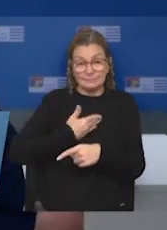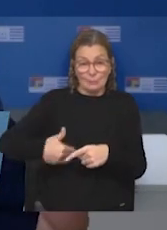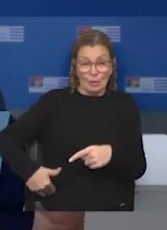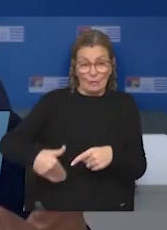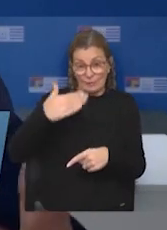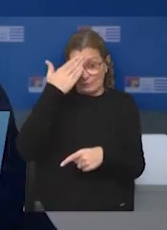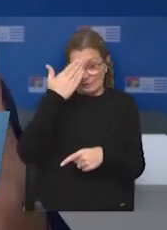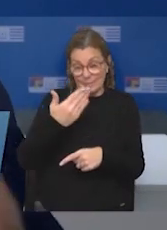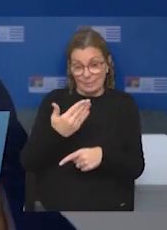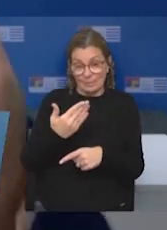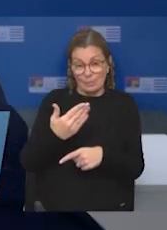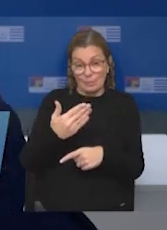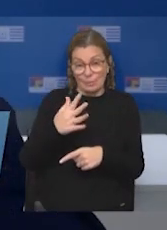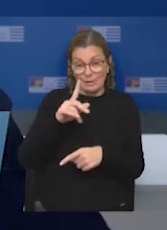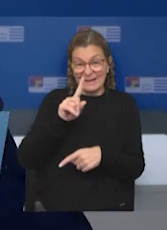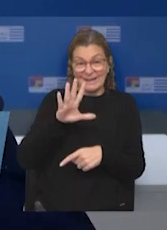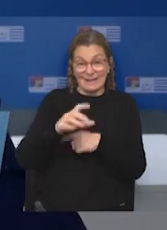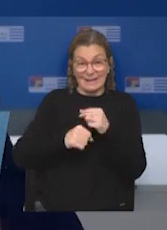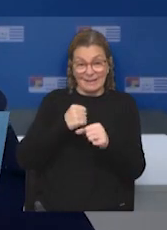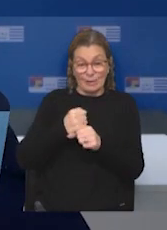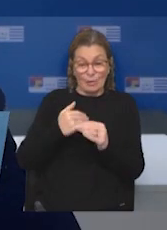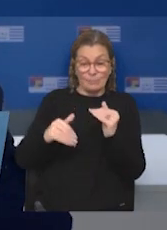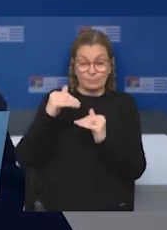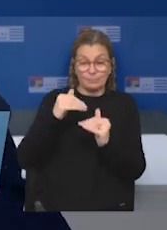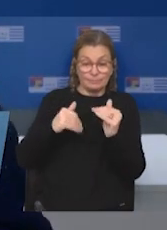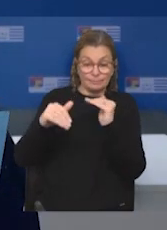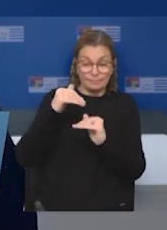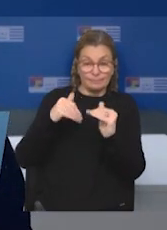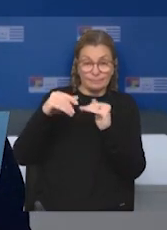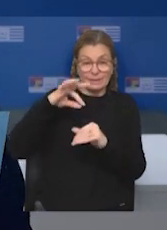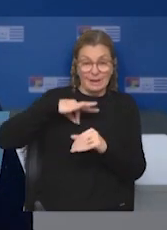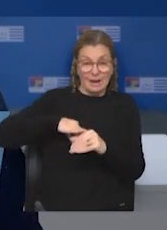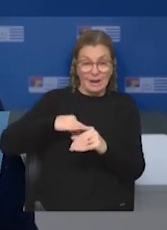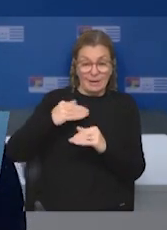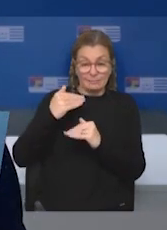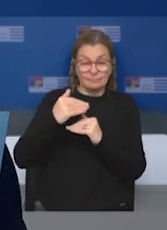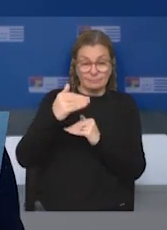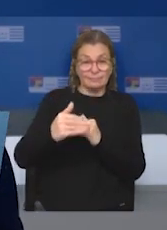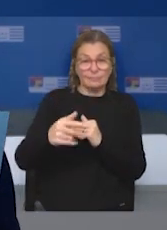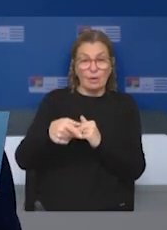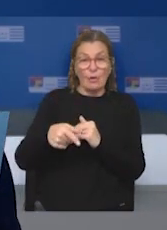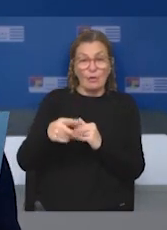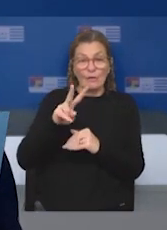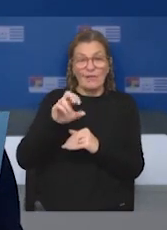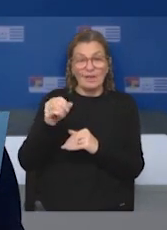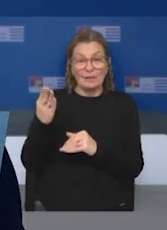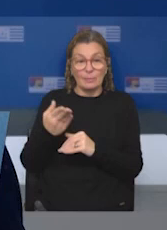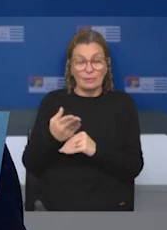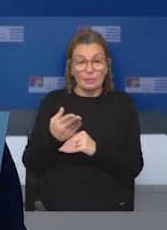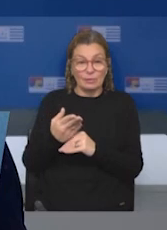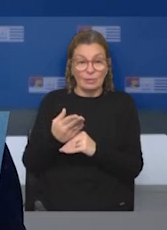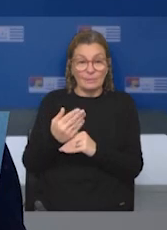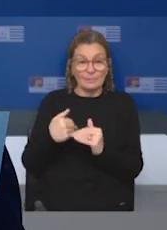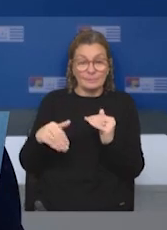frente amplio que Durante los 15 años hubo crecimiento ceral sostenido Hoy hay un 20% que tiene un